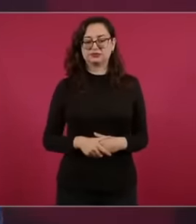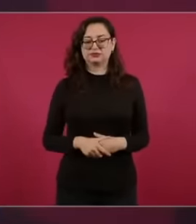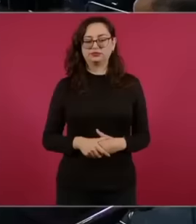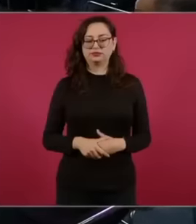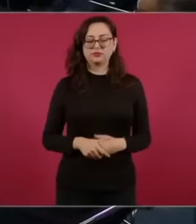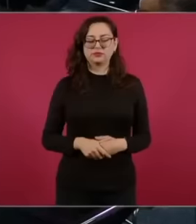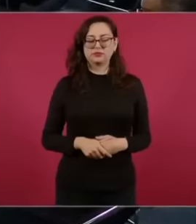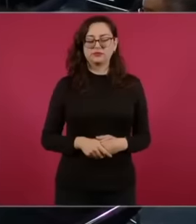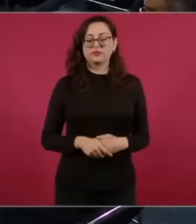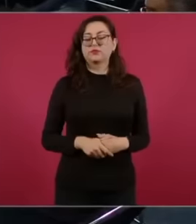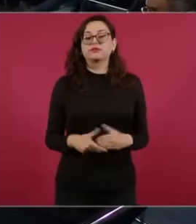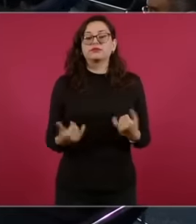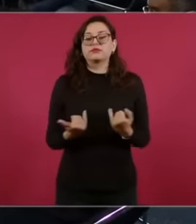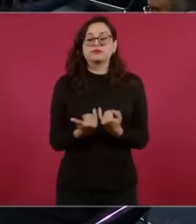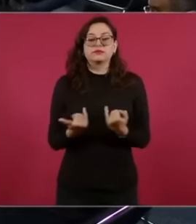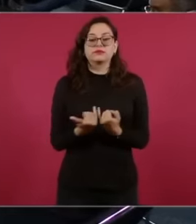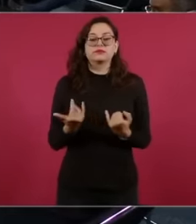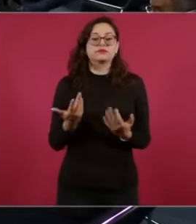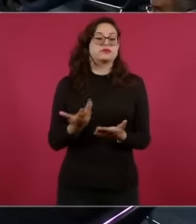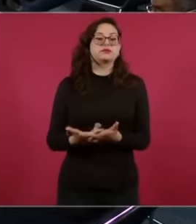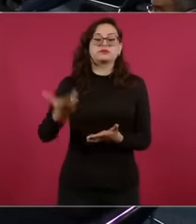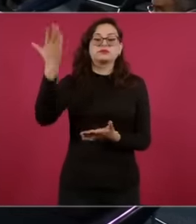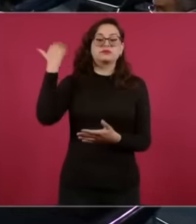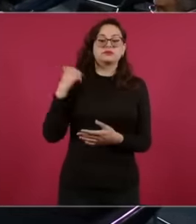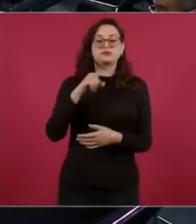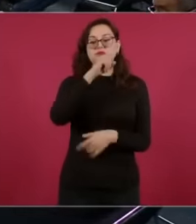al general Cienfuegos